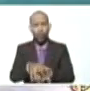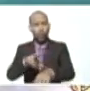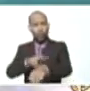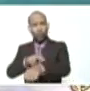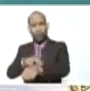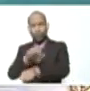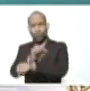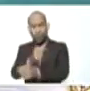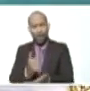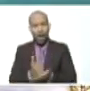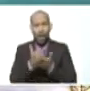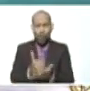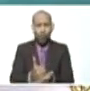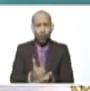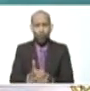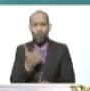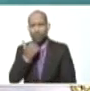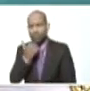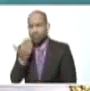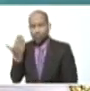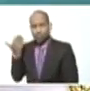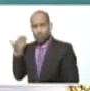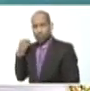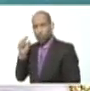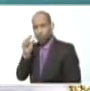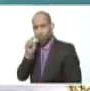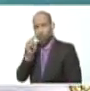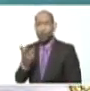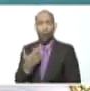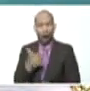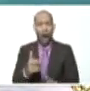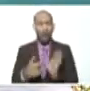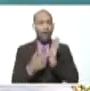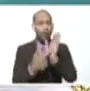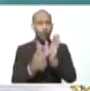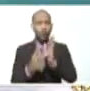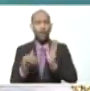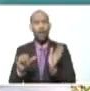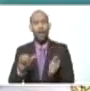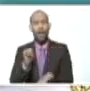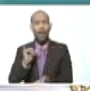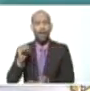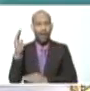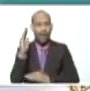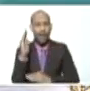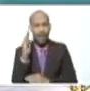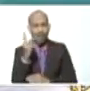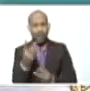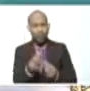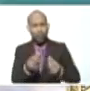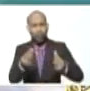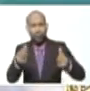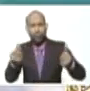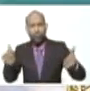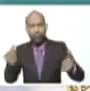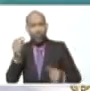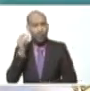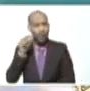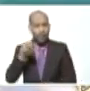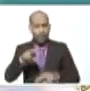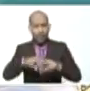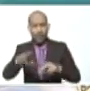Gregorio. La más reciente, reconocida por la Iglesia, ha sido la sanación de la querida